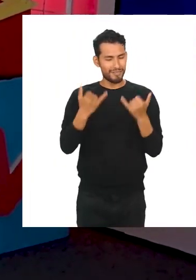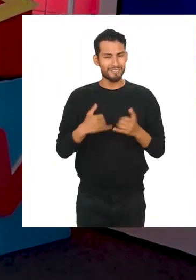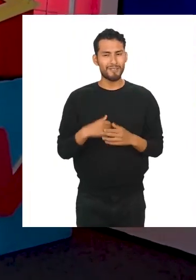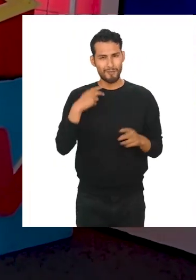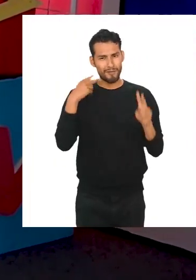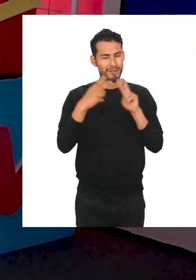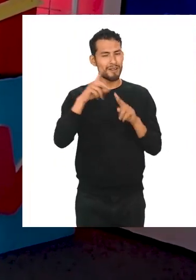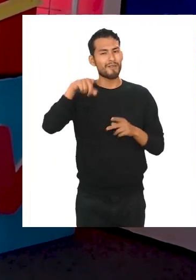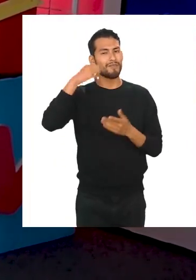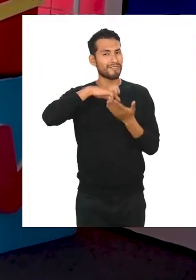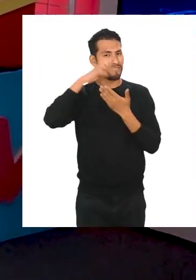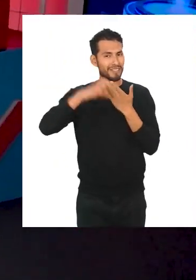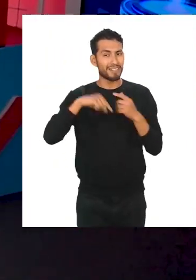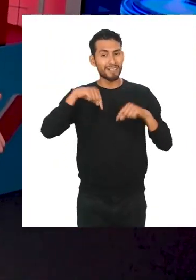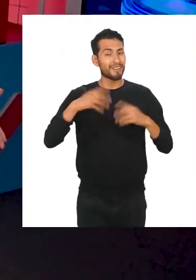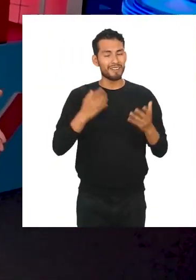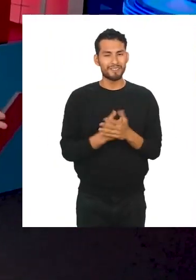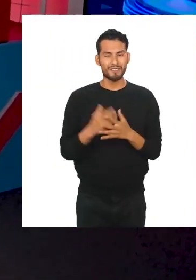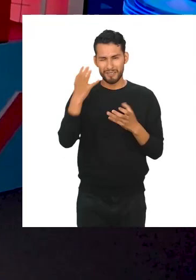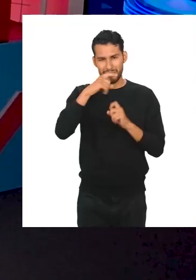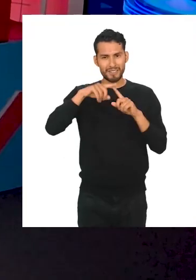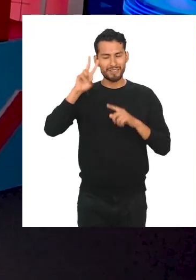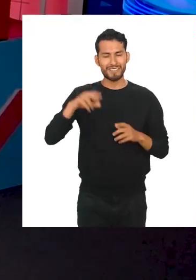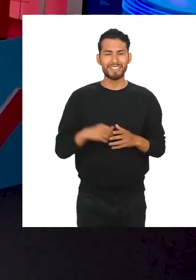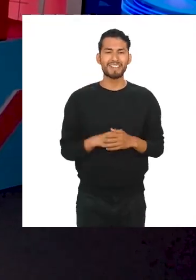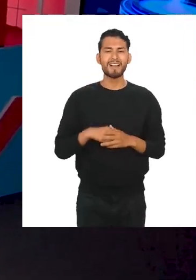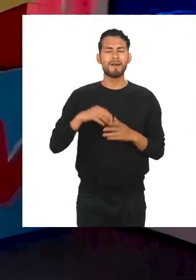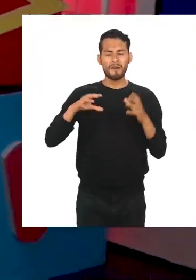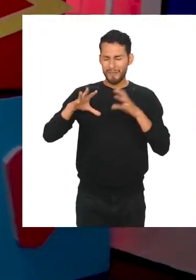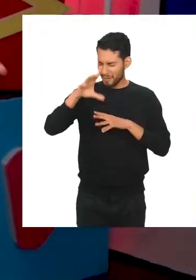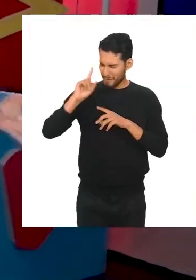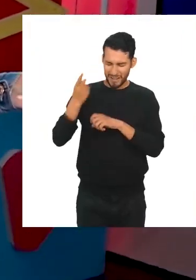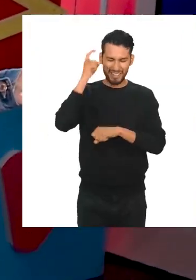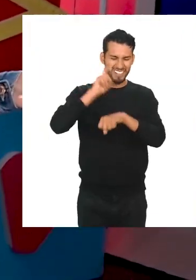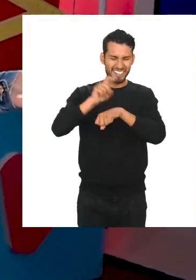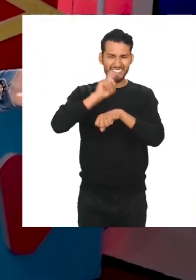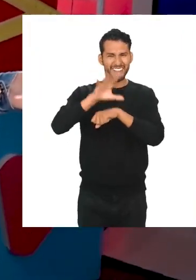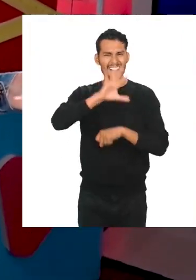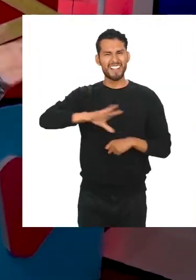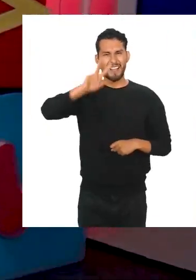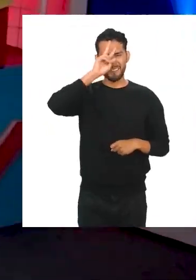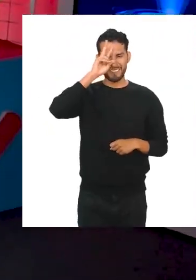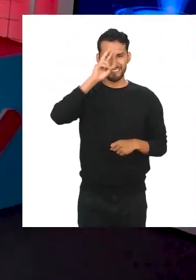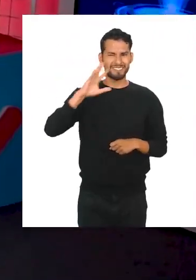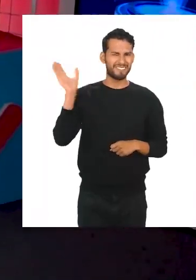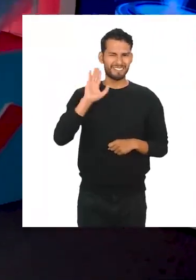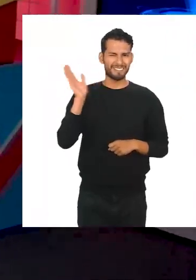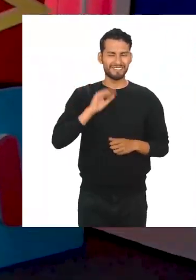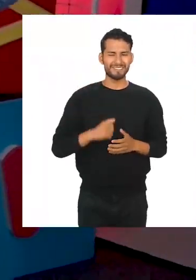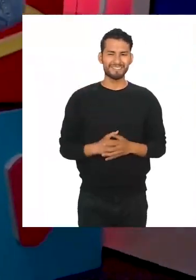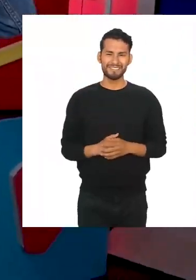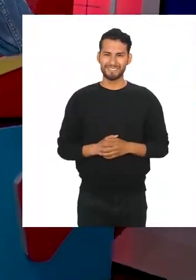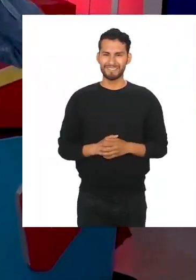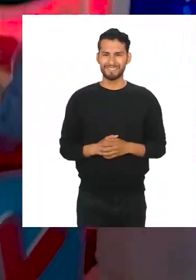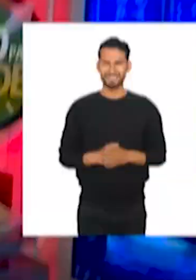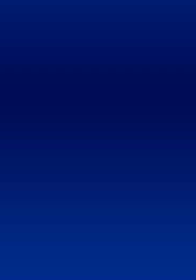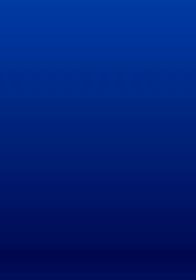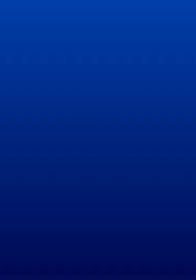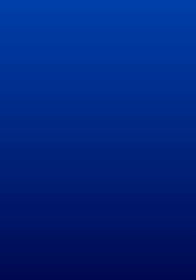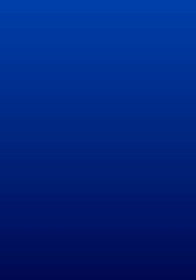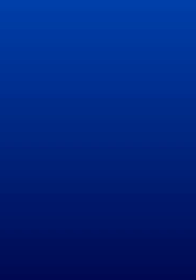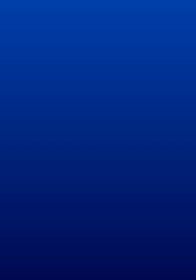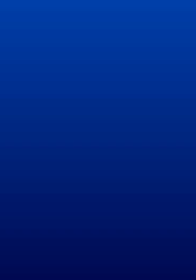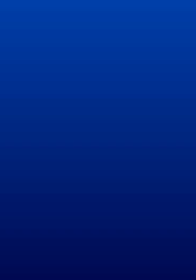hoy. Nos vemos en el siguiente programa, solo aquí, en USMPTV, el primer canal educativo del Perú. ¡Chao!